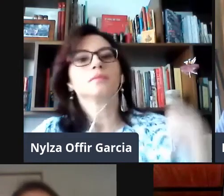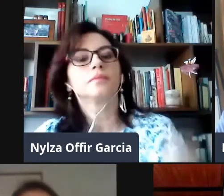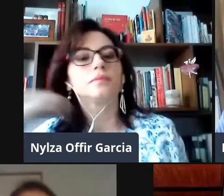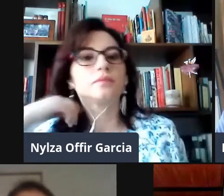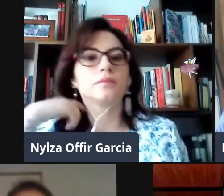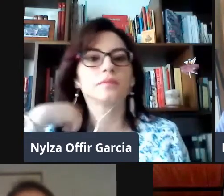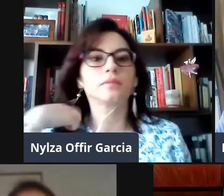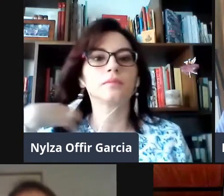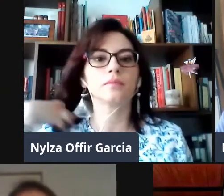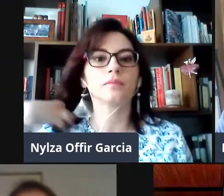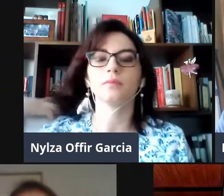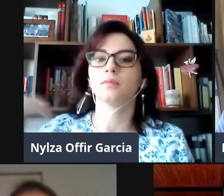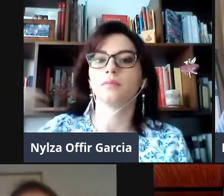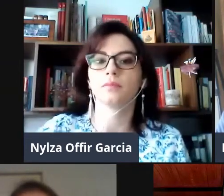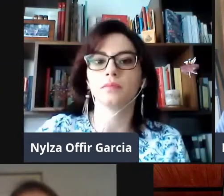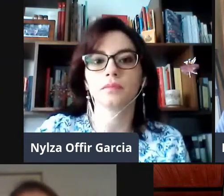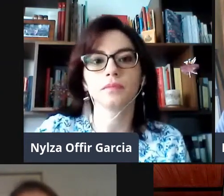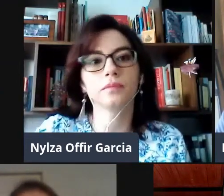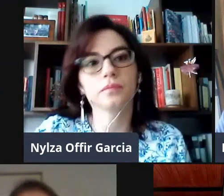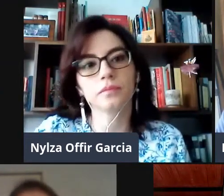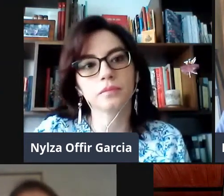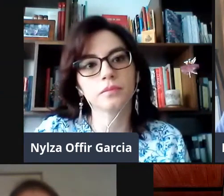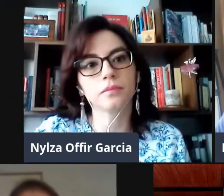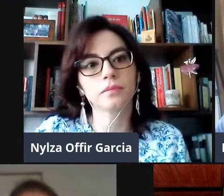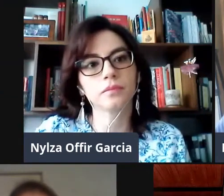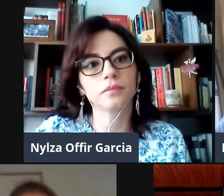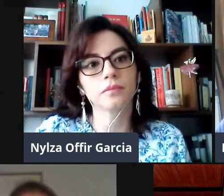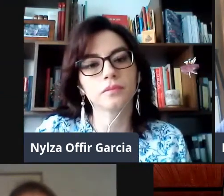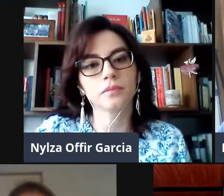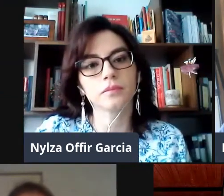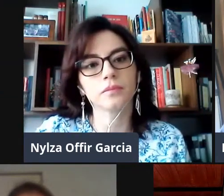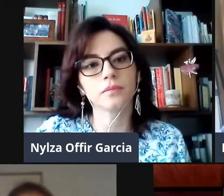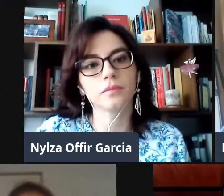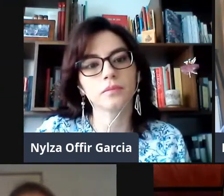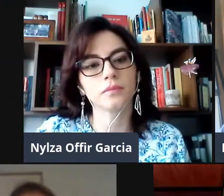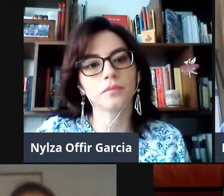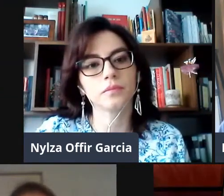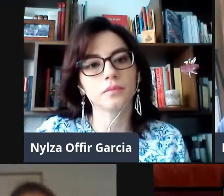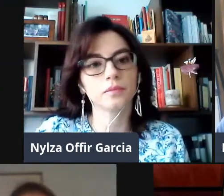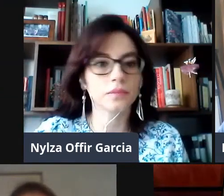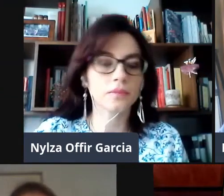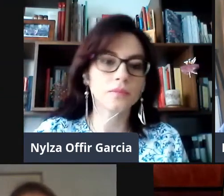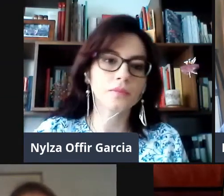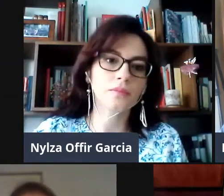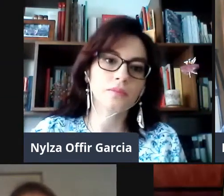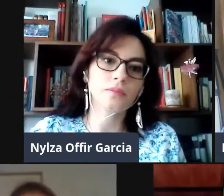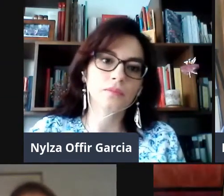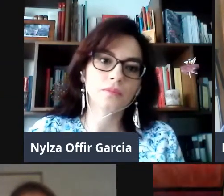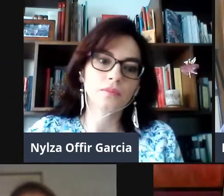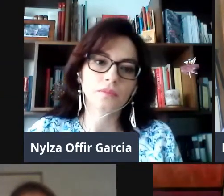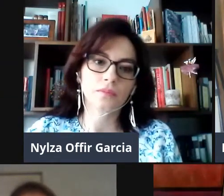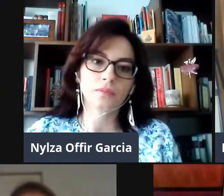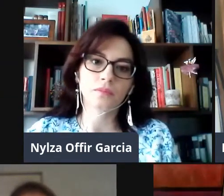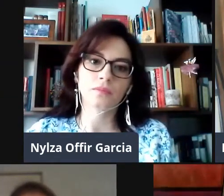ya estamos en el aire para cantar vale